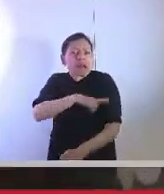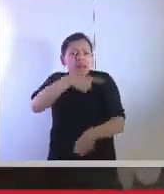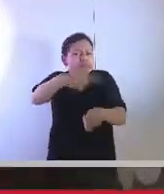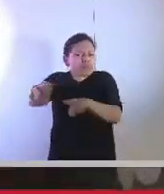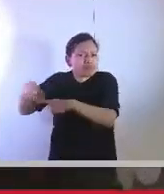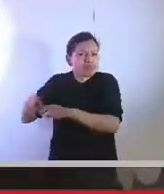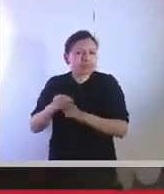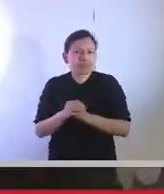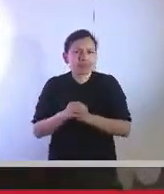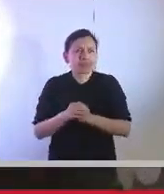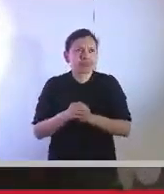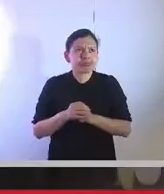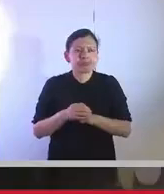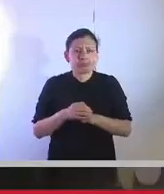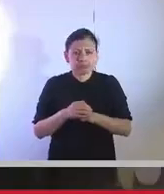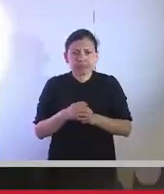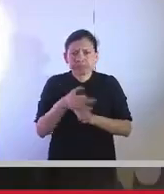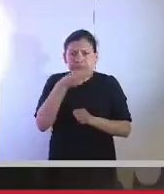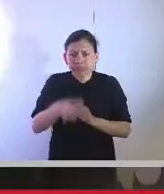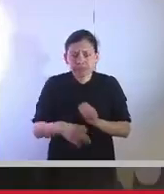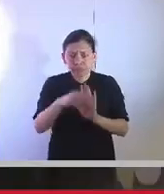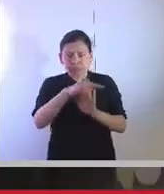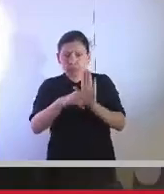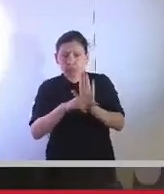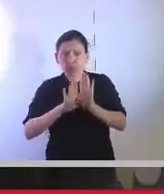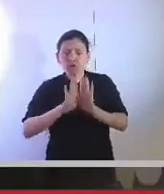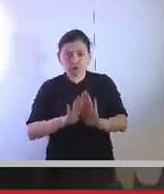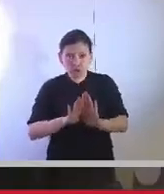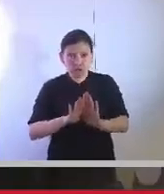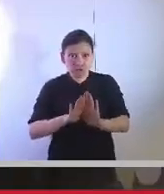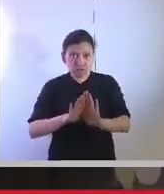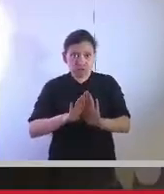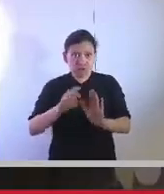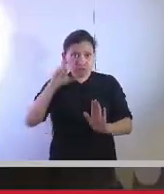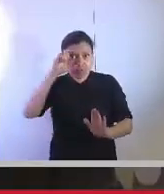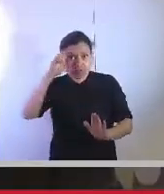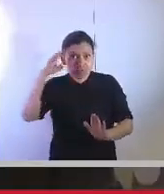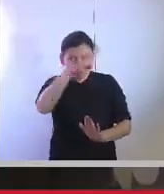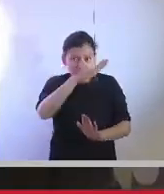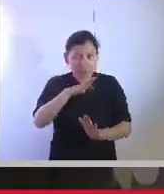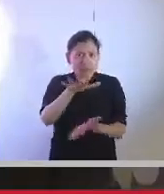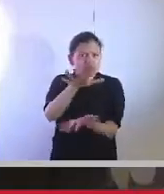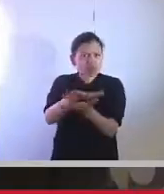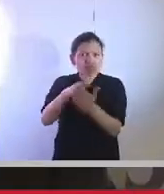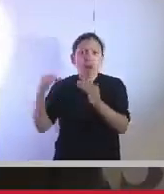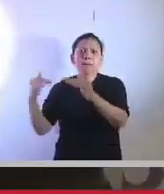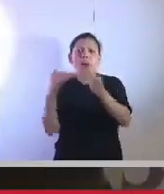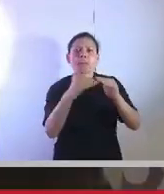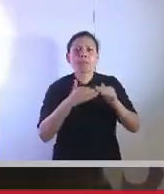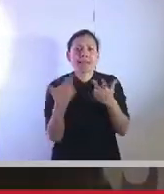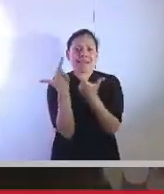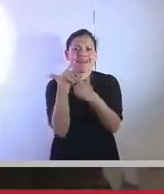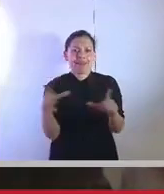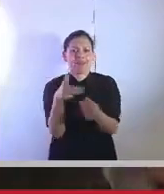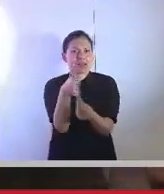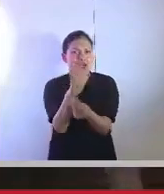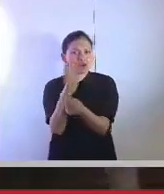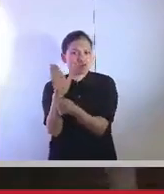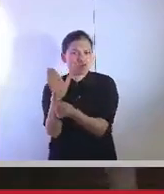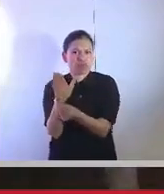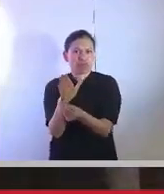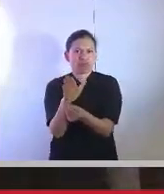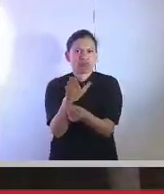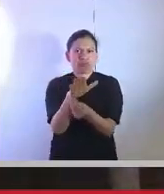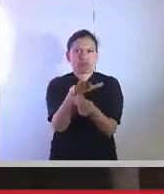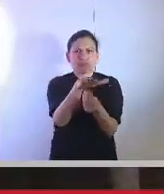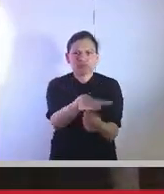país, quiero que sepan que hay un mandato claro del presidente Gustavo Petro a garantizar la igualdad y la libertad religiosa, nada de